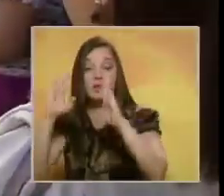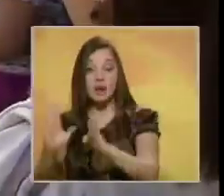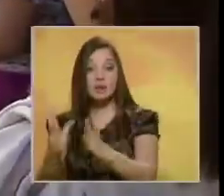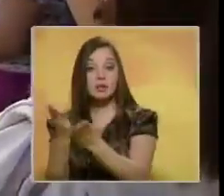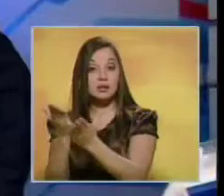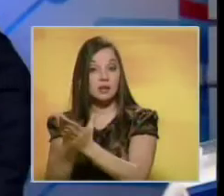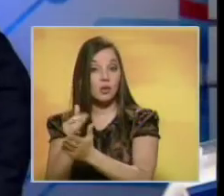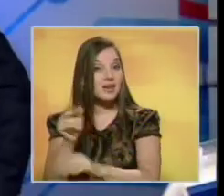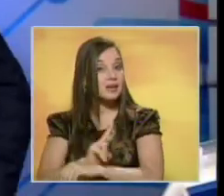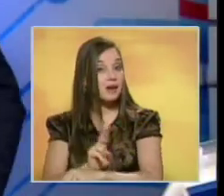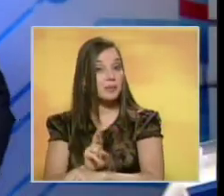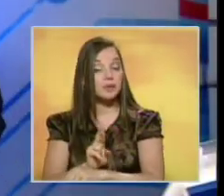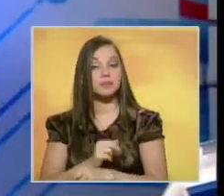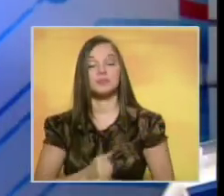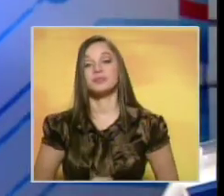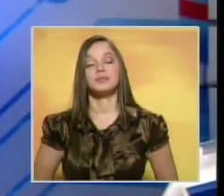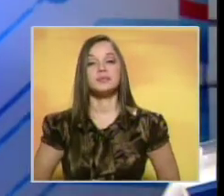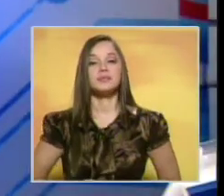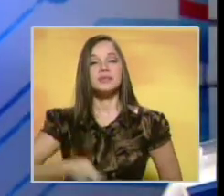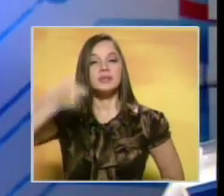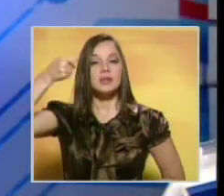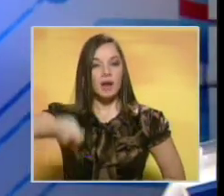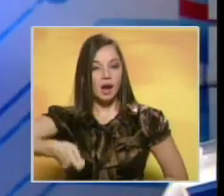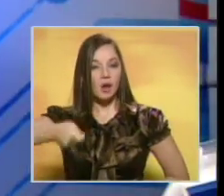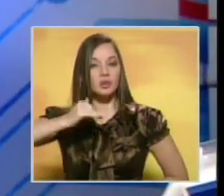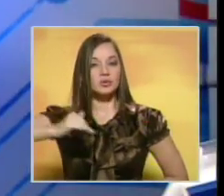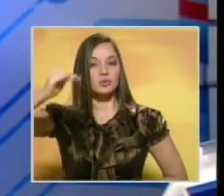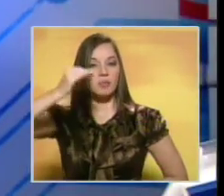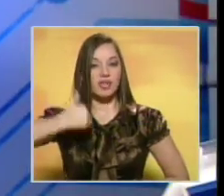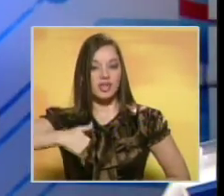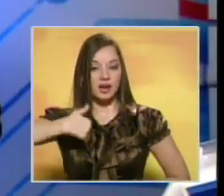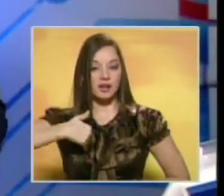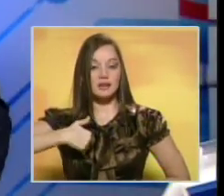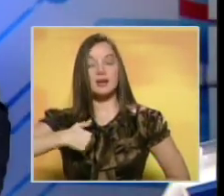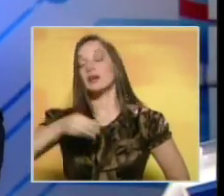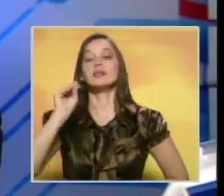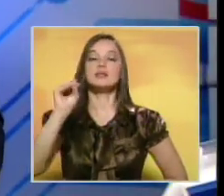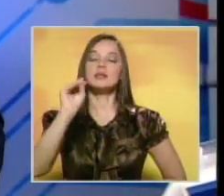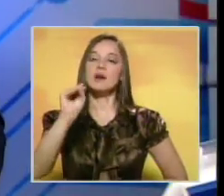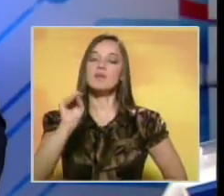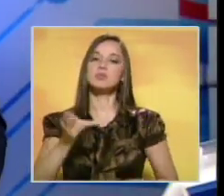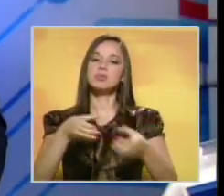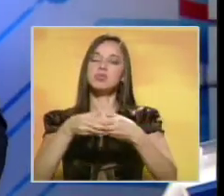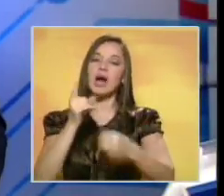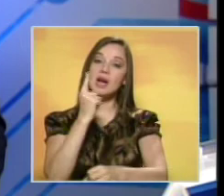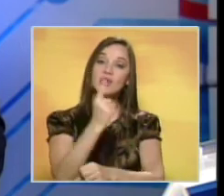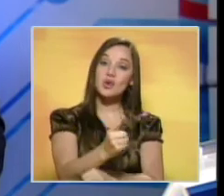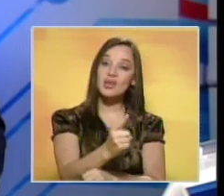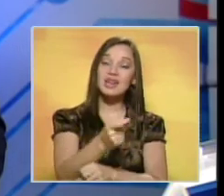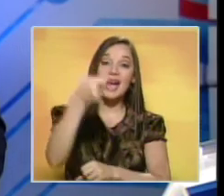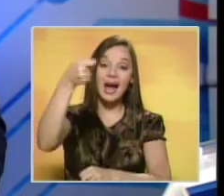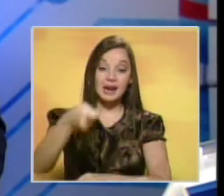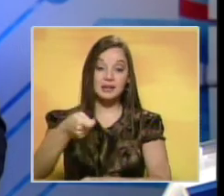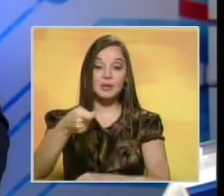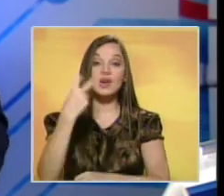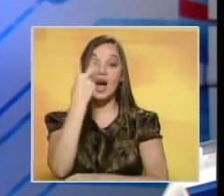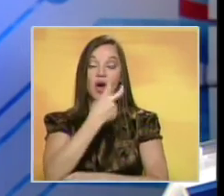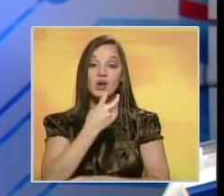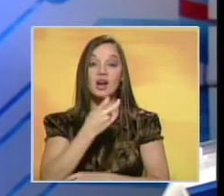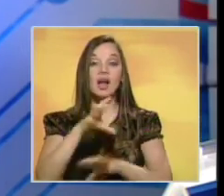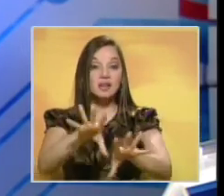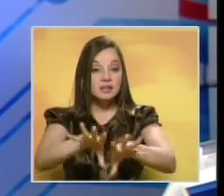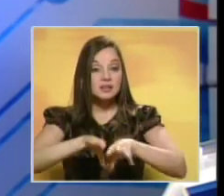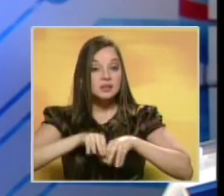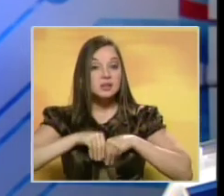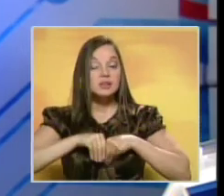inmediato. La Corte Suprema de Argentina exhortó a la Cámara Federal de Casación Penal a que ordene al Tribunal Oral la